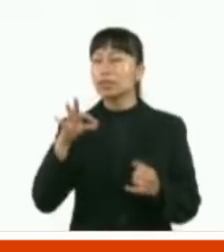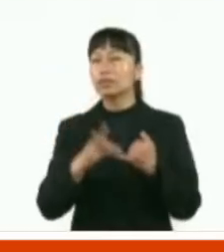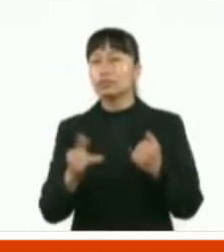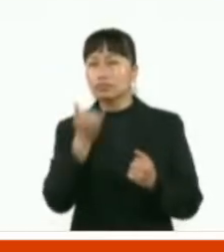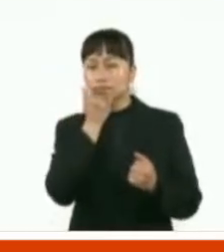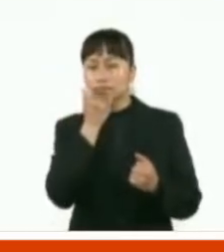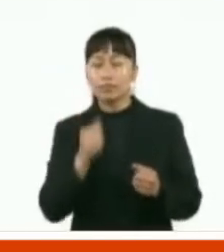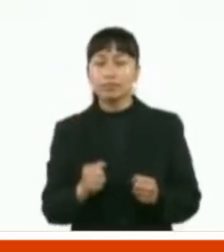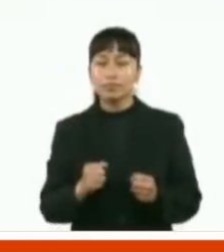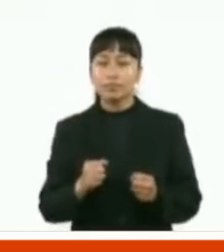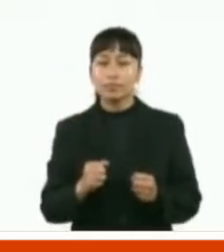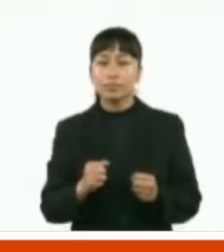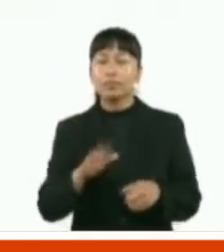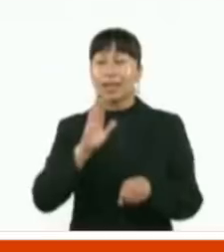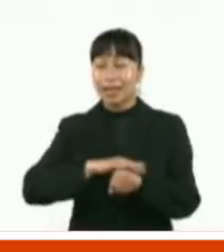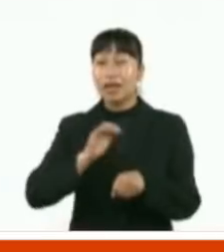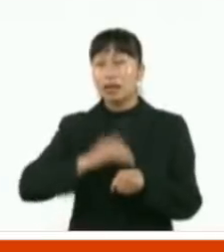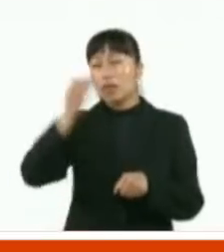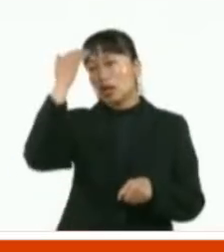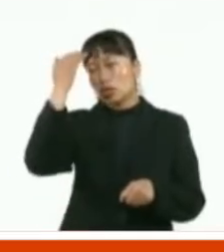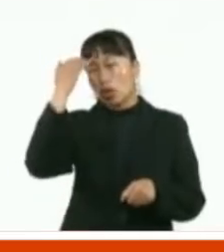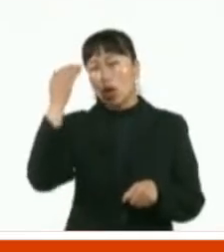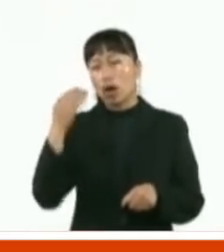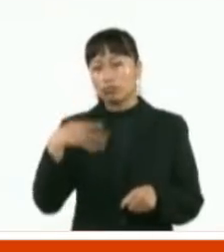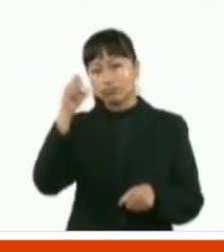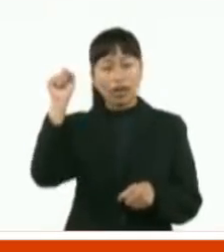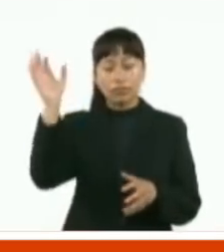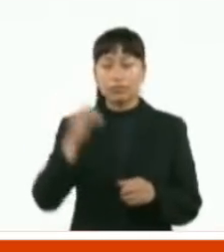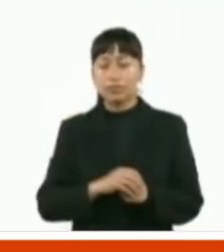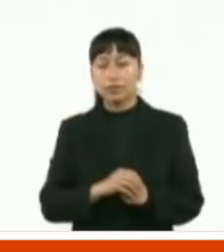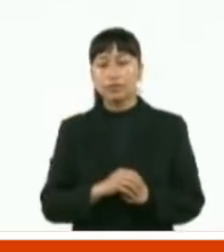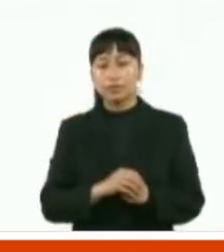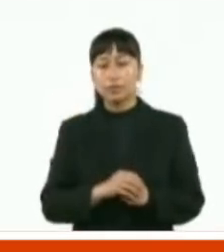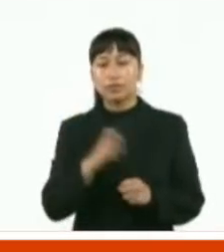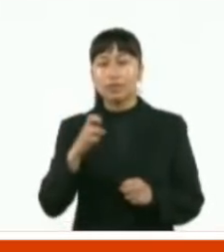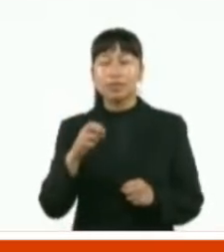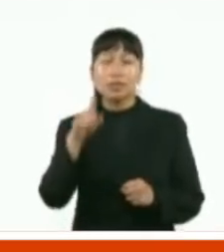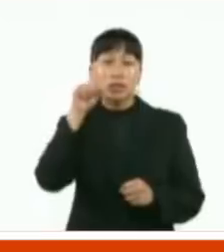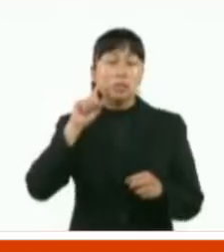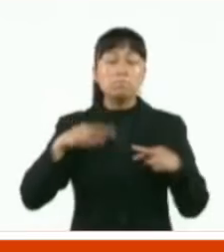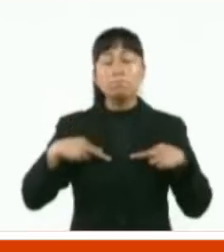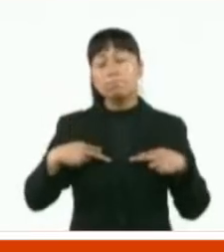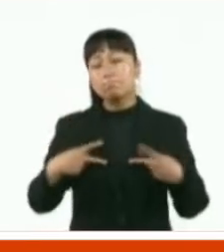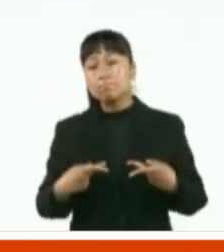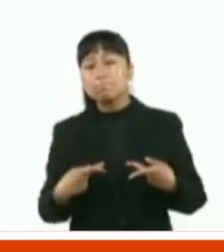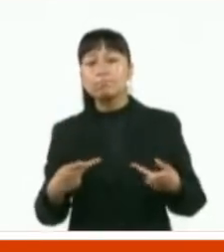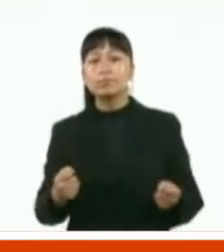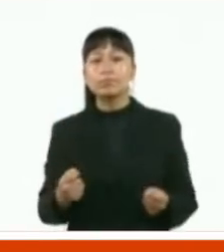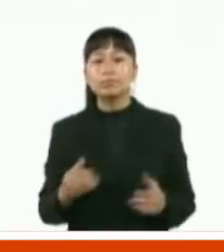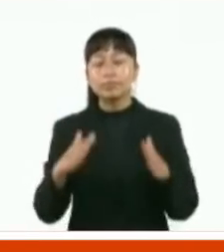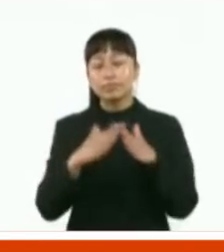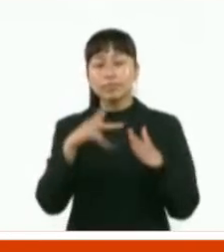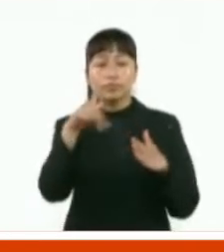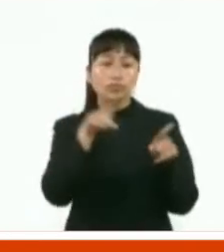Carmen Cerdán, quizá la más conocida de todas ellas, es esa frágil mujer que se encuentra en la casa de